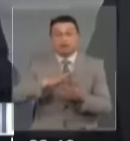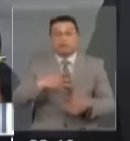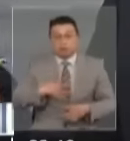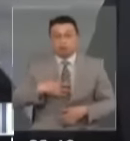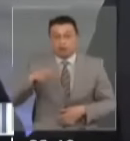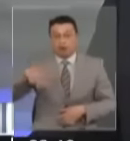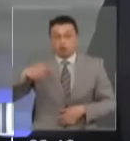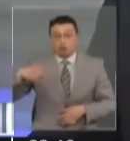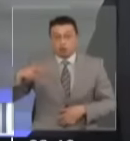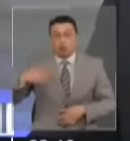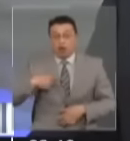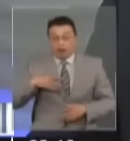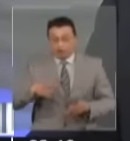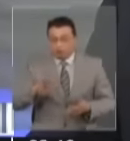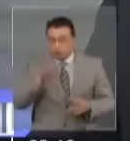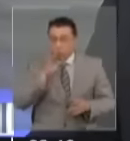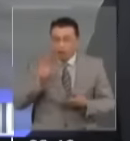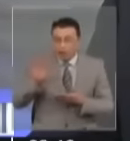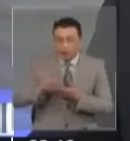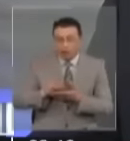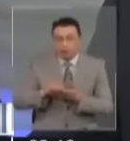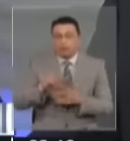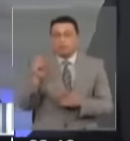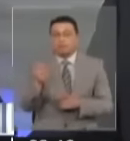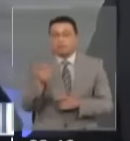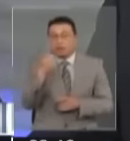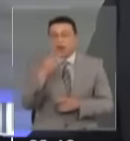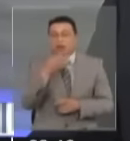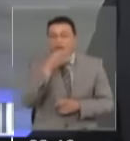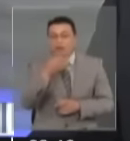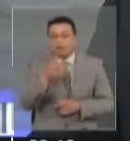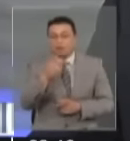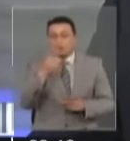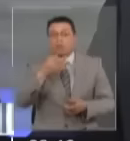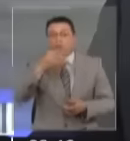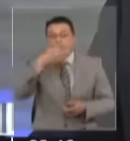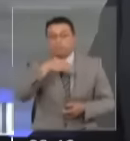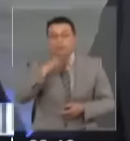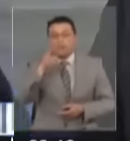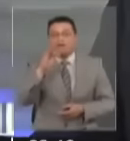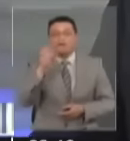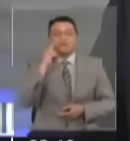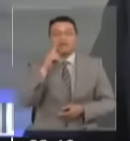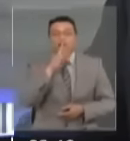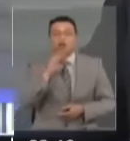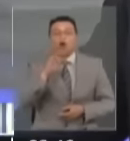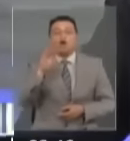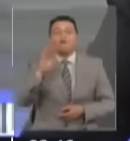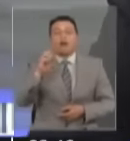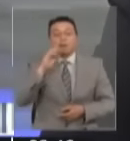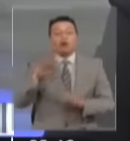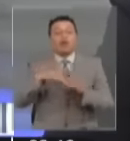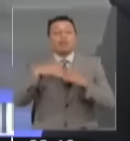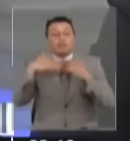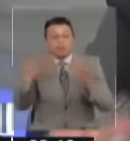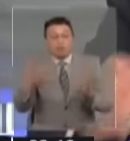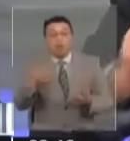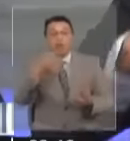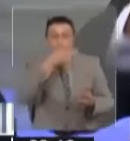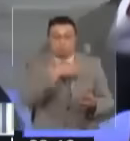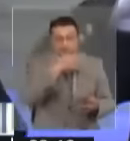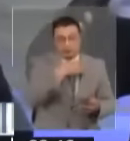avanzara en esa línea, digamos, la primera receta tiene que ver con un fitofármaco. Luego de eso empezamos a empastillar a la gente. ¿Te das cuenta? O sea,